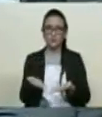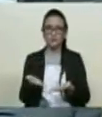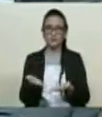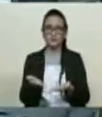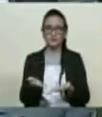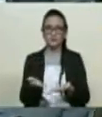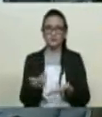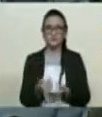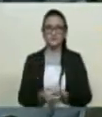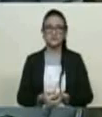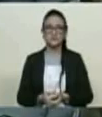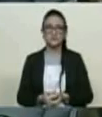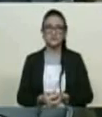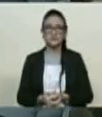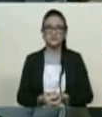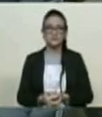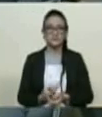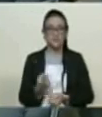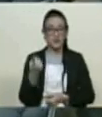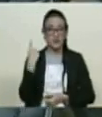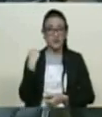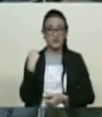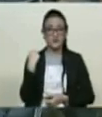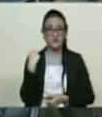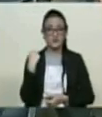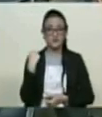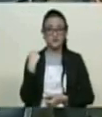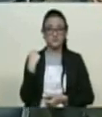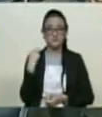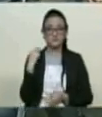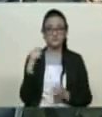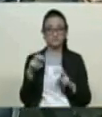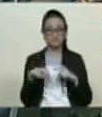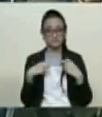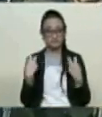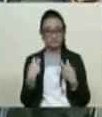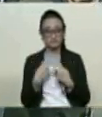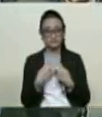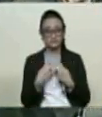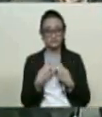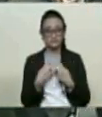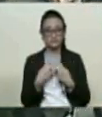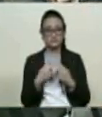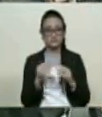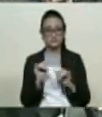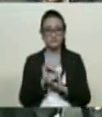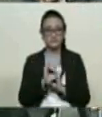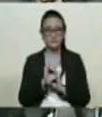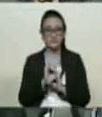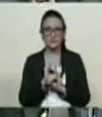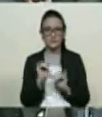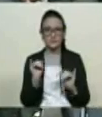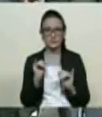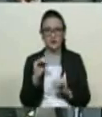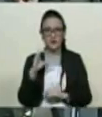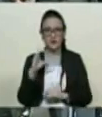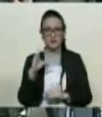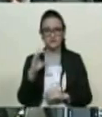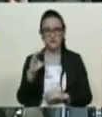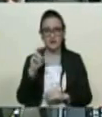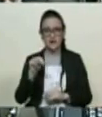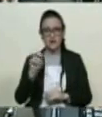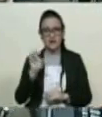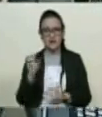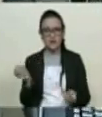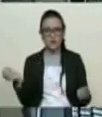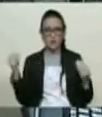sesión del día de ayer que hicimos inmediatamente después. El Consejo Nacional Electoral